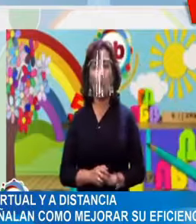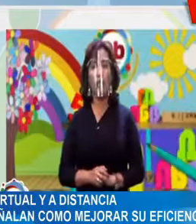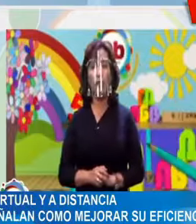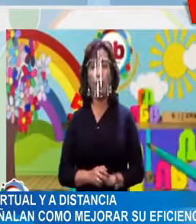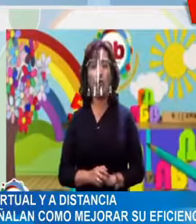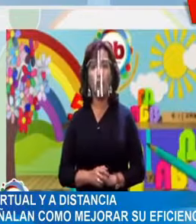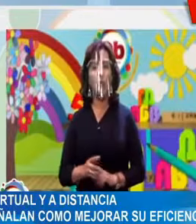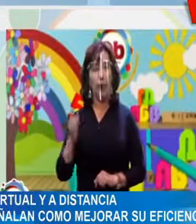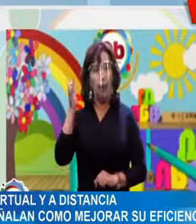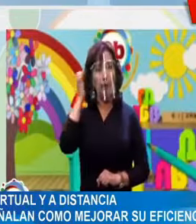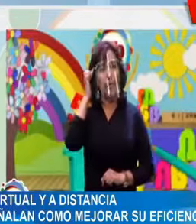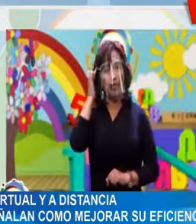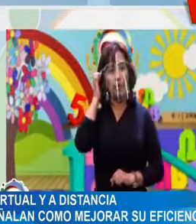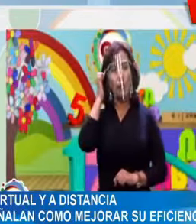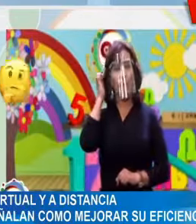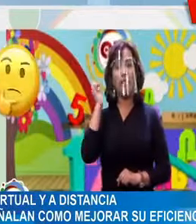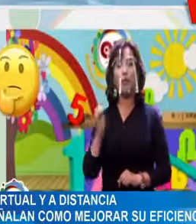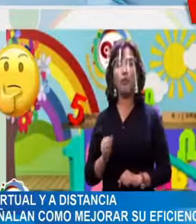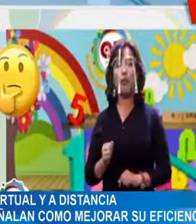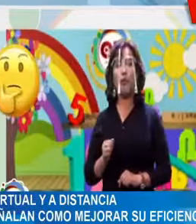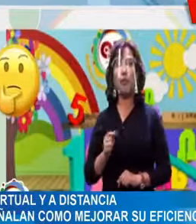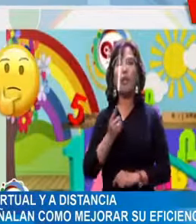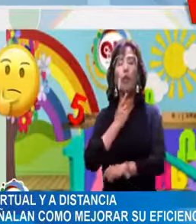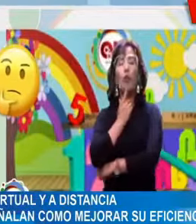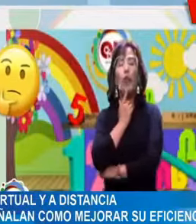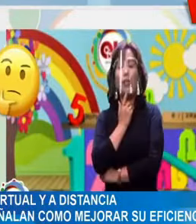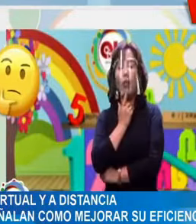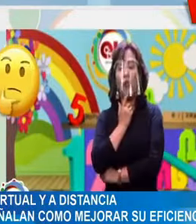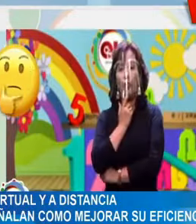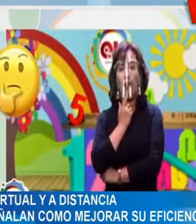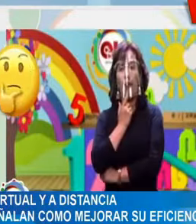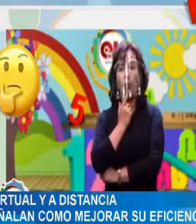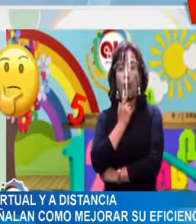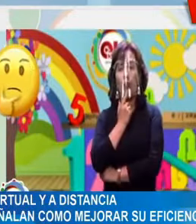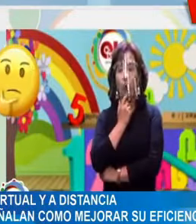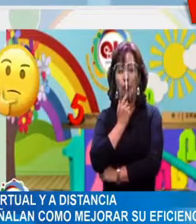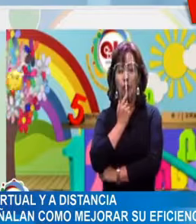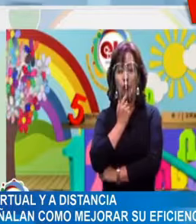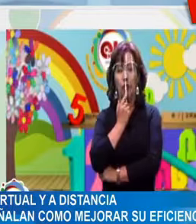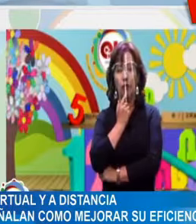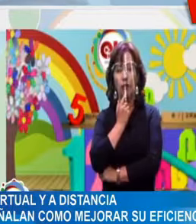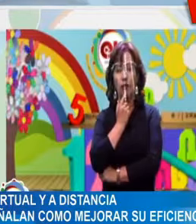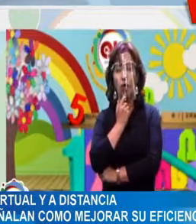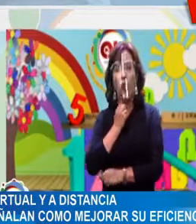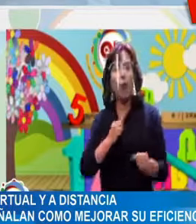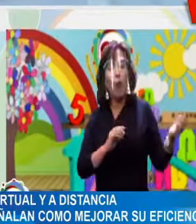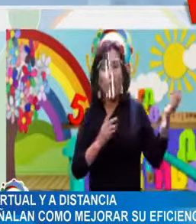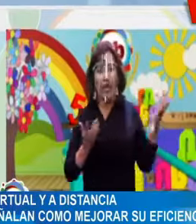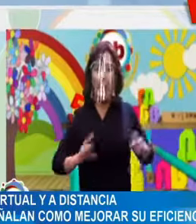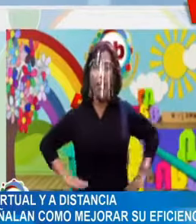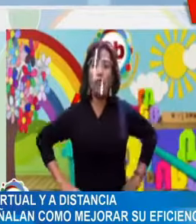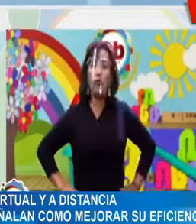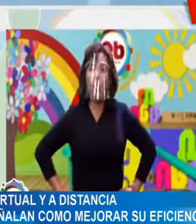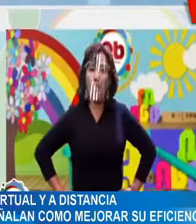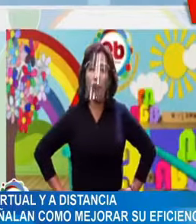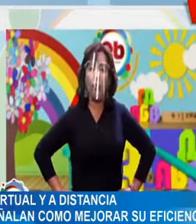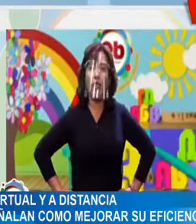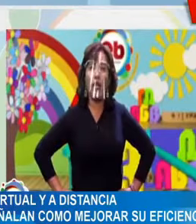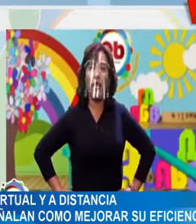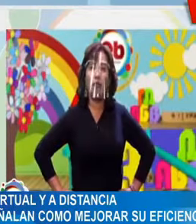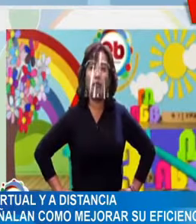de habilidades sociales, de habilidades integradoras, de generación de espacios, ¿no? Entonces, esto sí